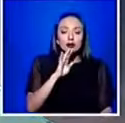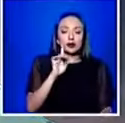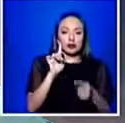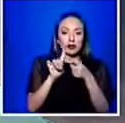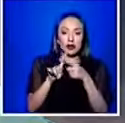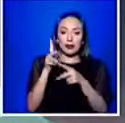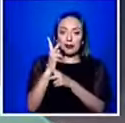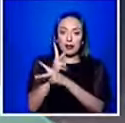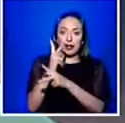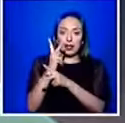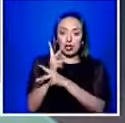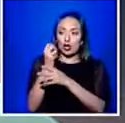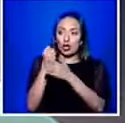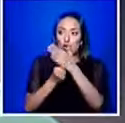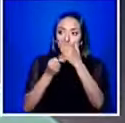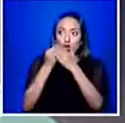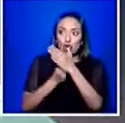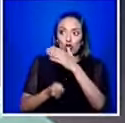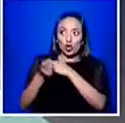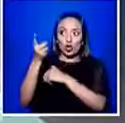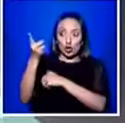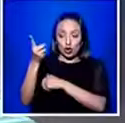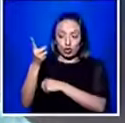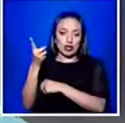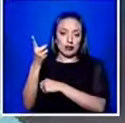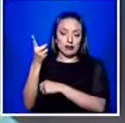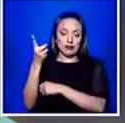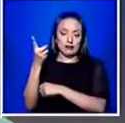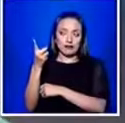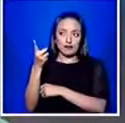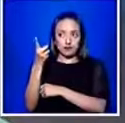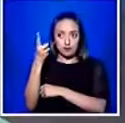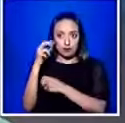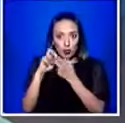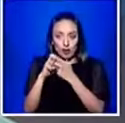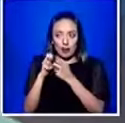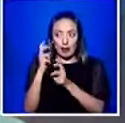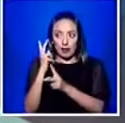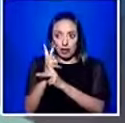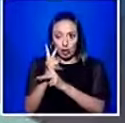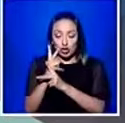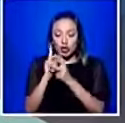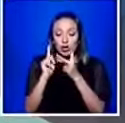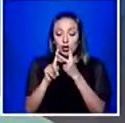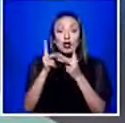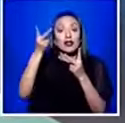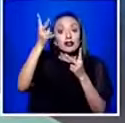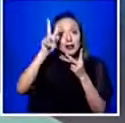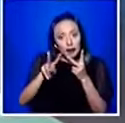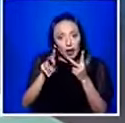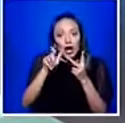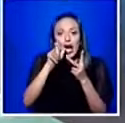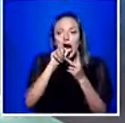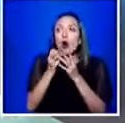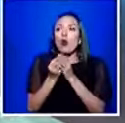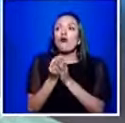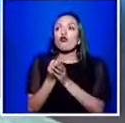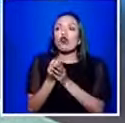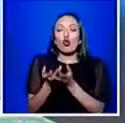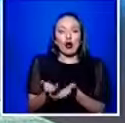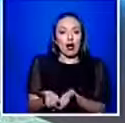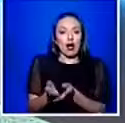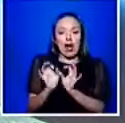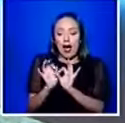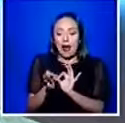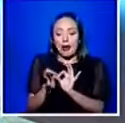Pobres, donde ese no es el único problema, sino también las fugas de agua que complican a los moradores porque no se reparan.